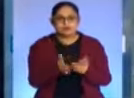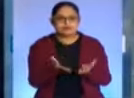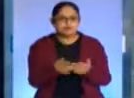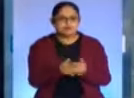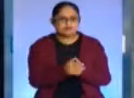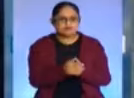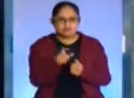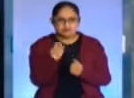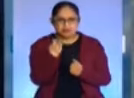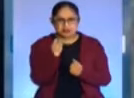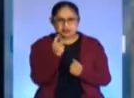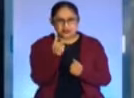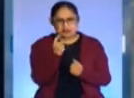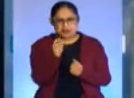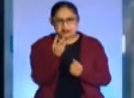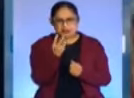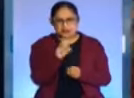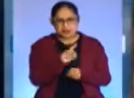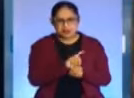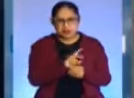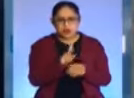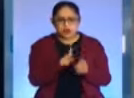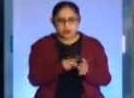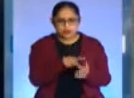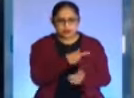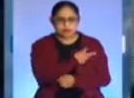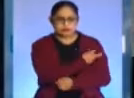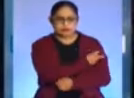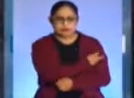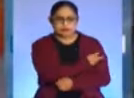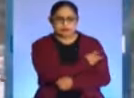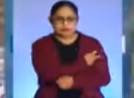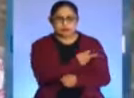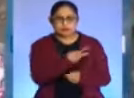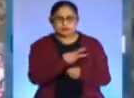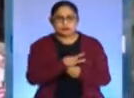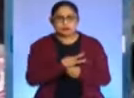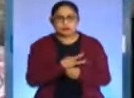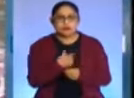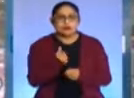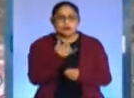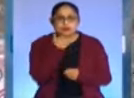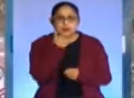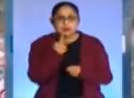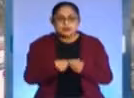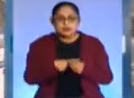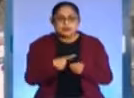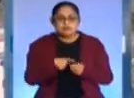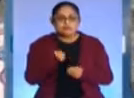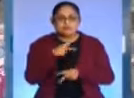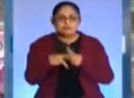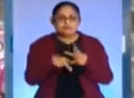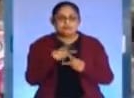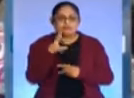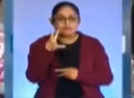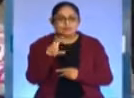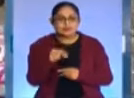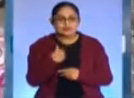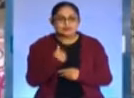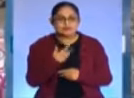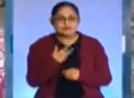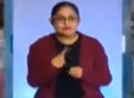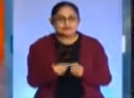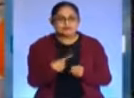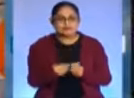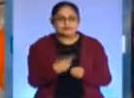¿qué? 22, 23 días y otra vez fue ya la segunda dosis con Pfizer. Estaba enferma y no podía venir cuando me tocó. Estaba enferma,